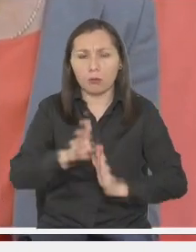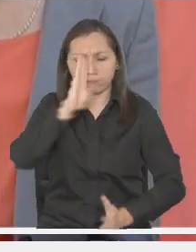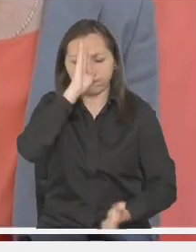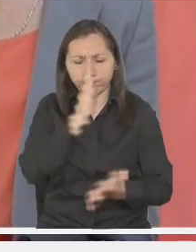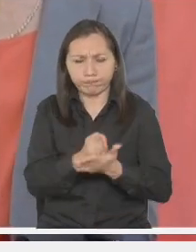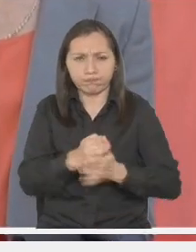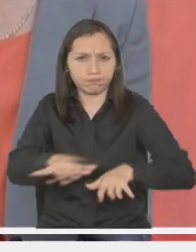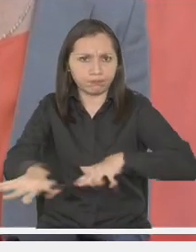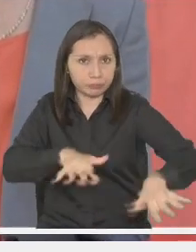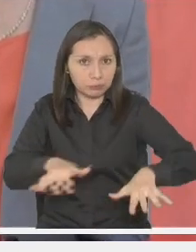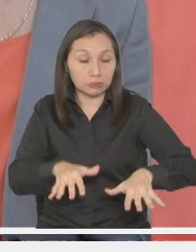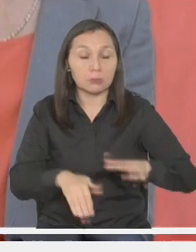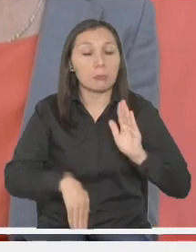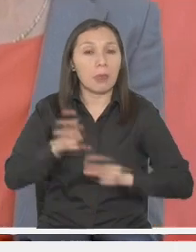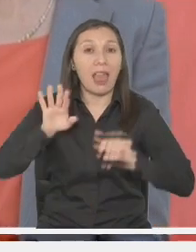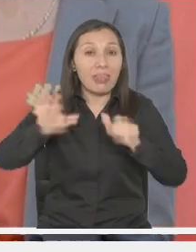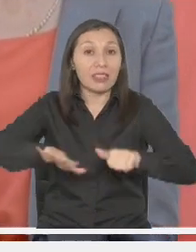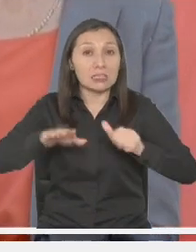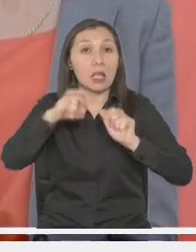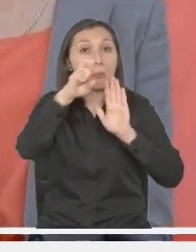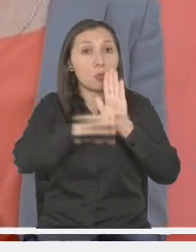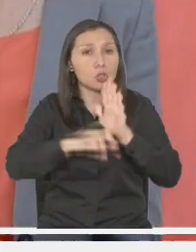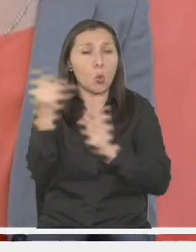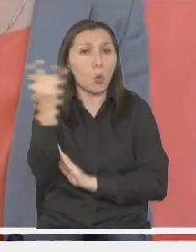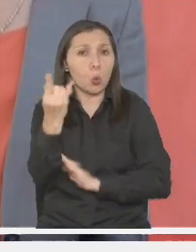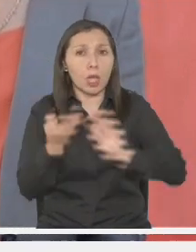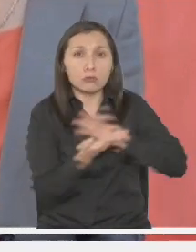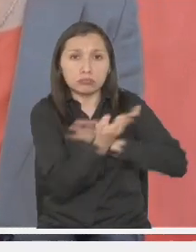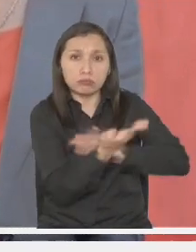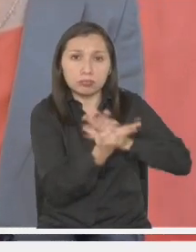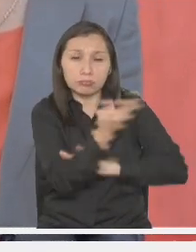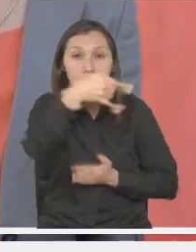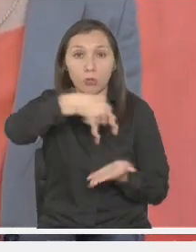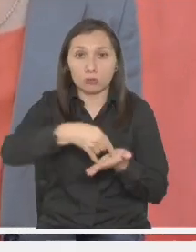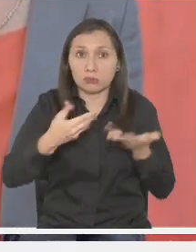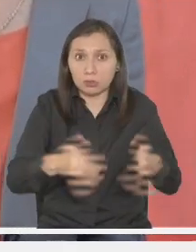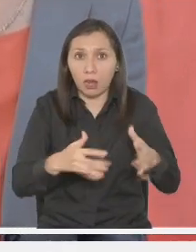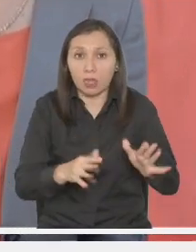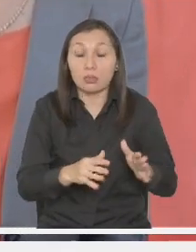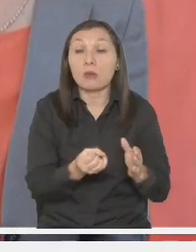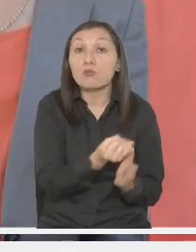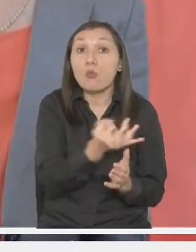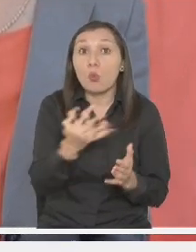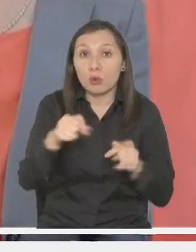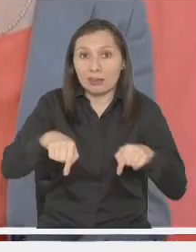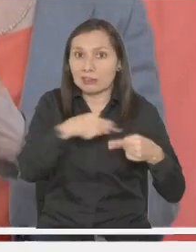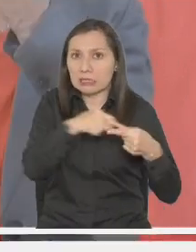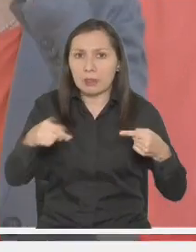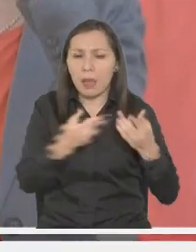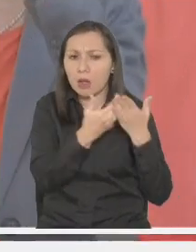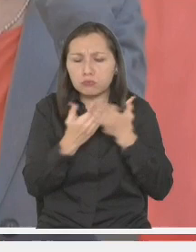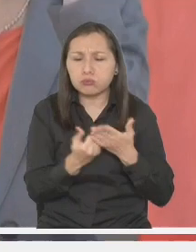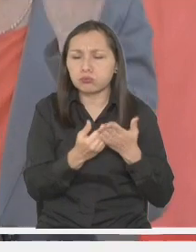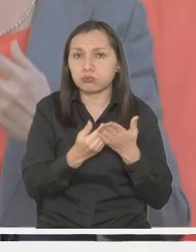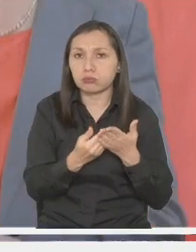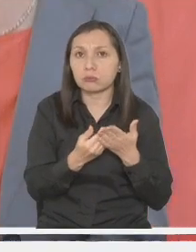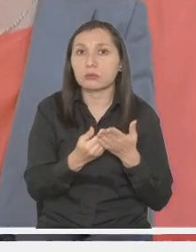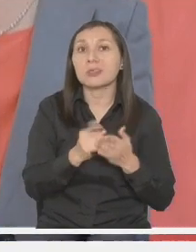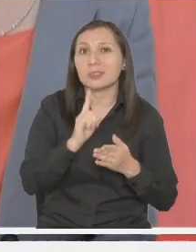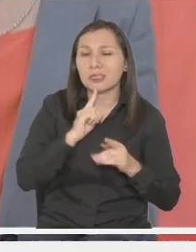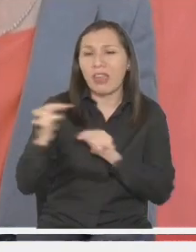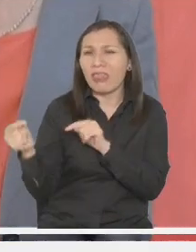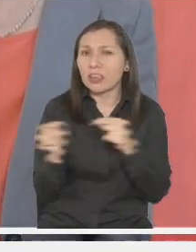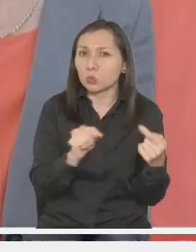decisión. Hay más de 16 proyectos con urgencia del Congreso. Varios de ellos se verán esta semana. Van a tener